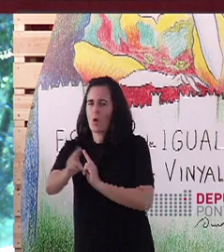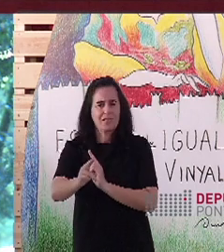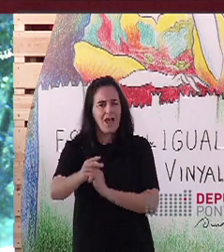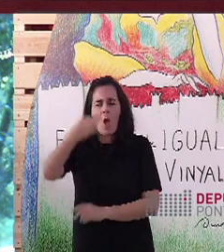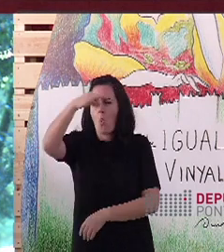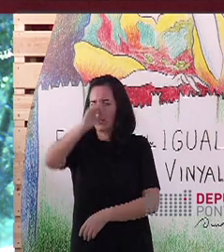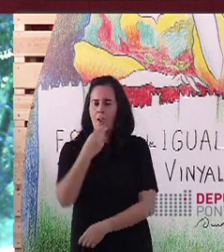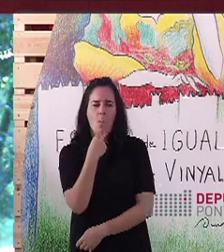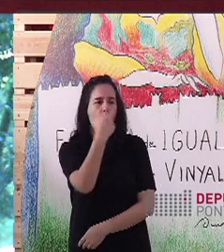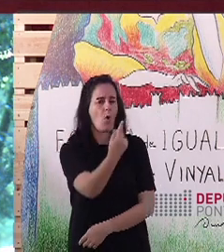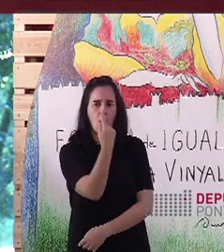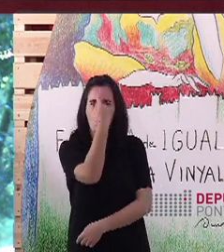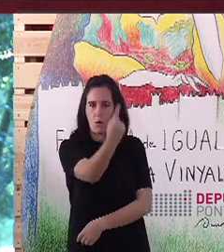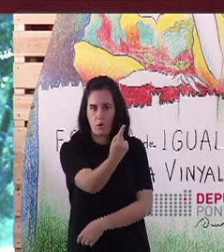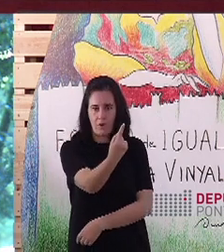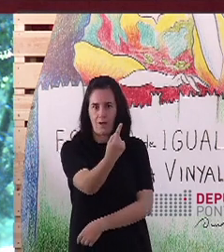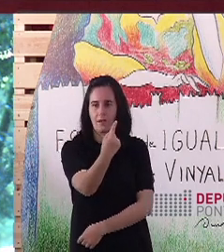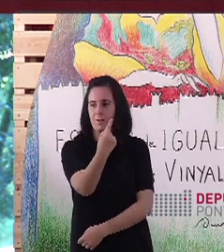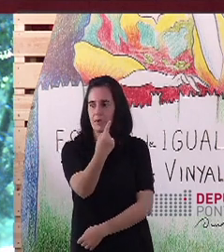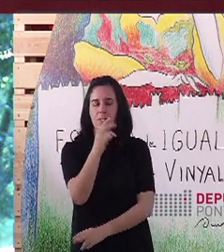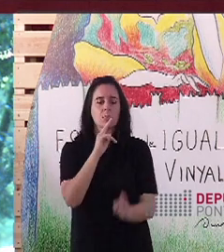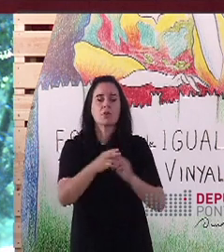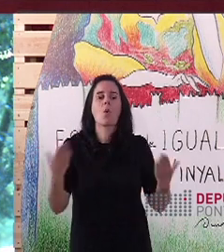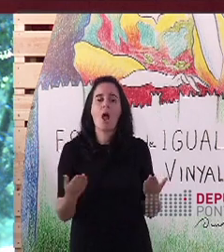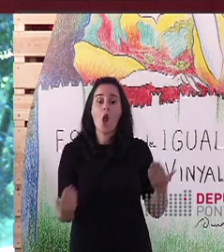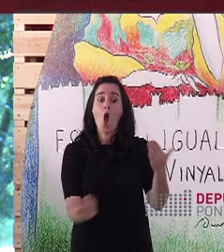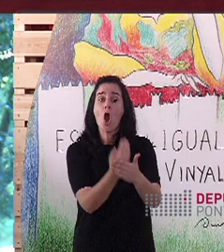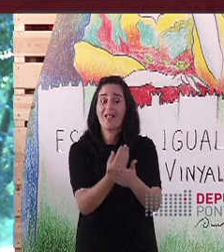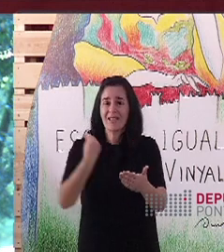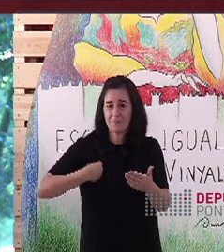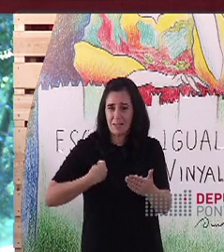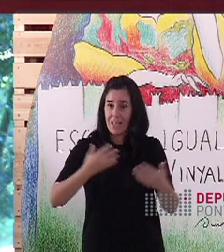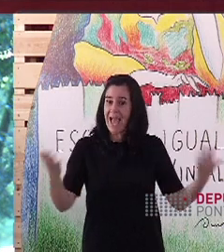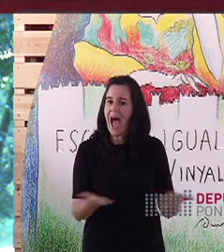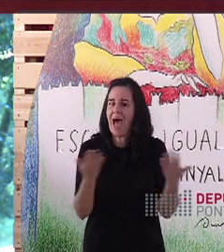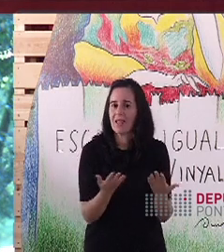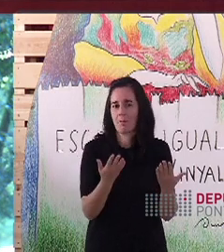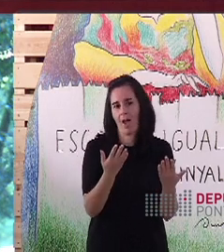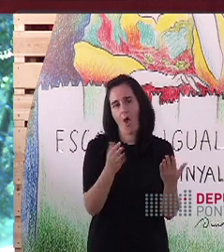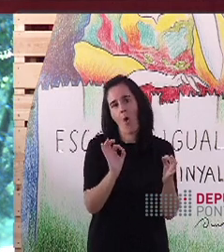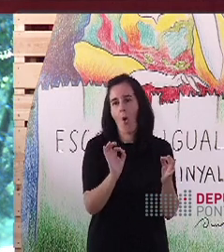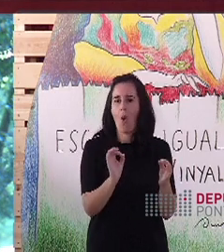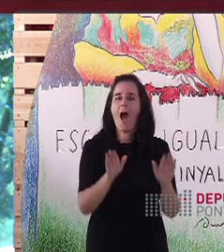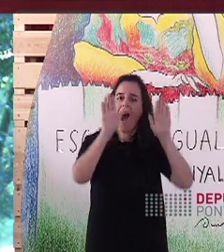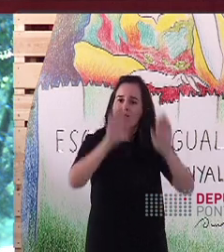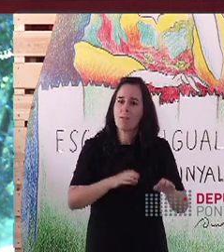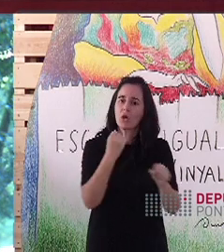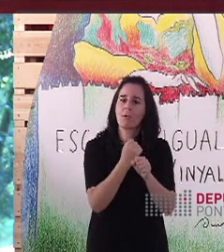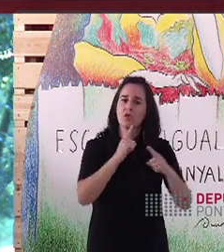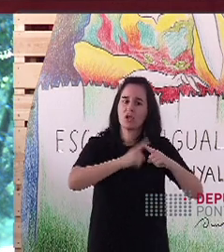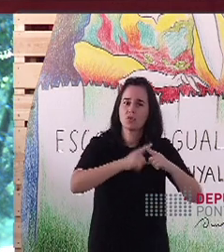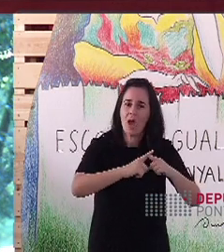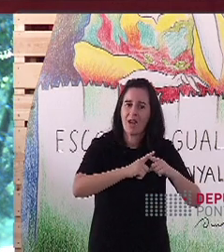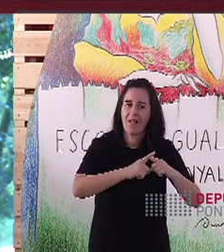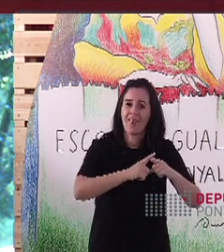unas jornadas que hacen apología del trabajo sexual no pueden desarrollarse en una institución